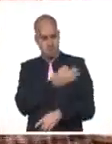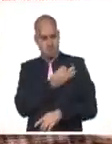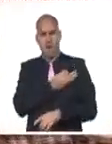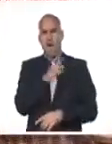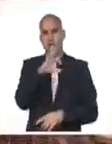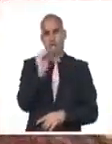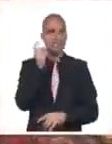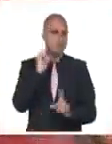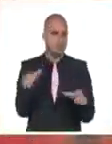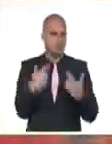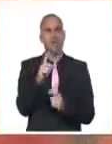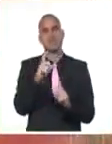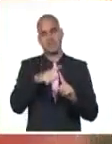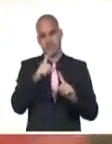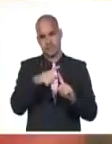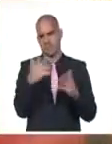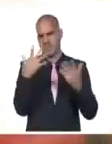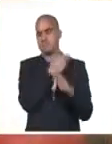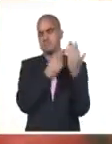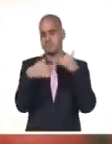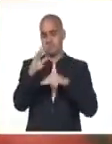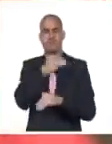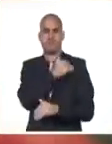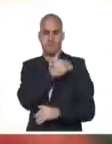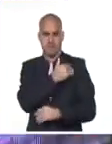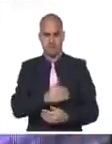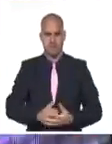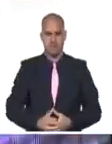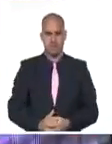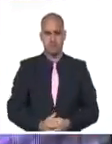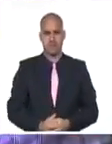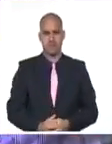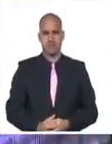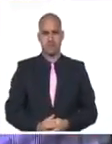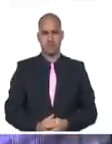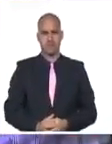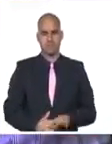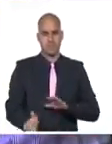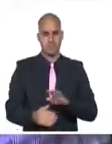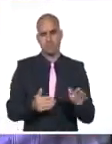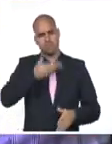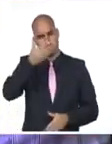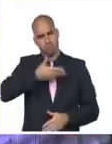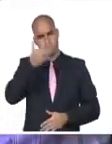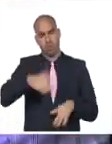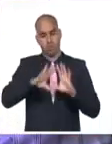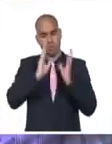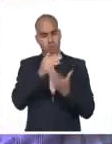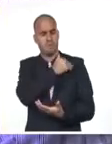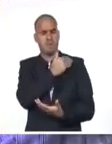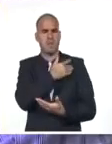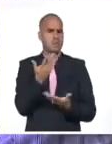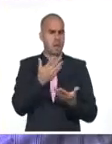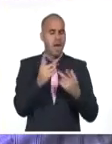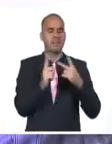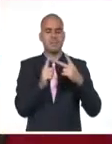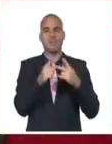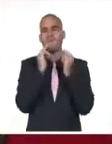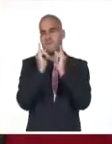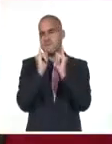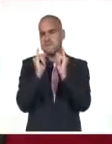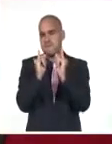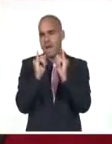la CTC al Ministerio de las Fuerzas Armadas. A la rendición de cuenta de las FARC siguió una